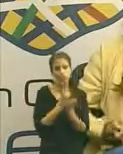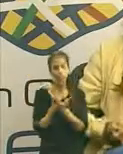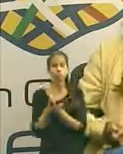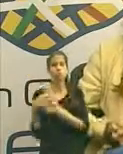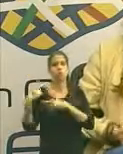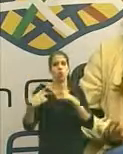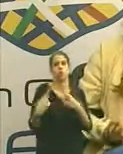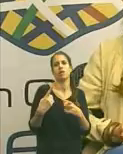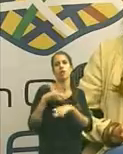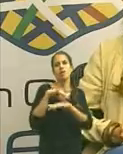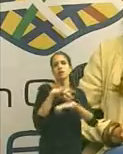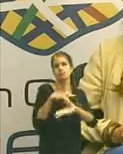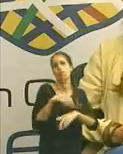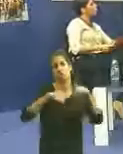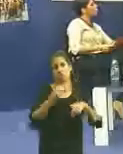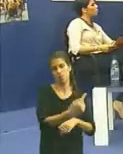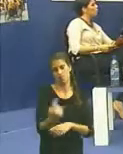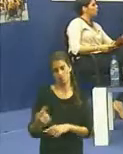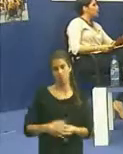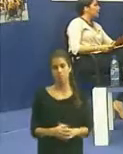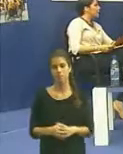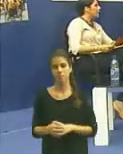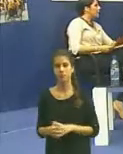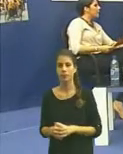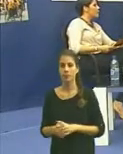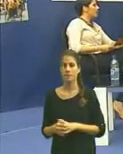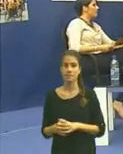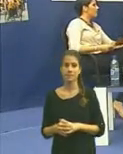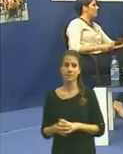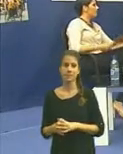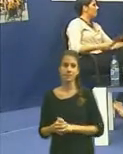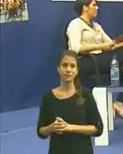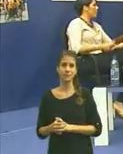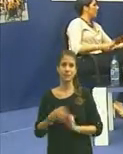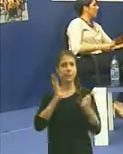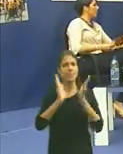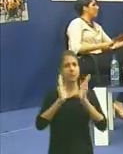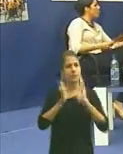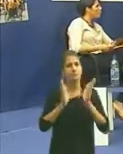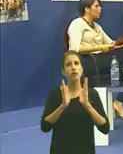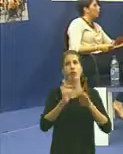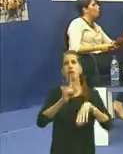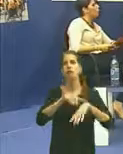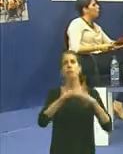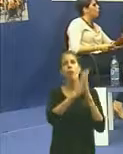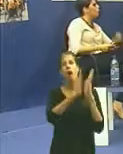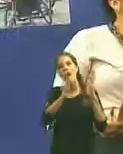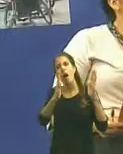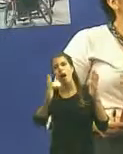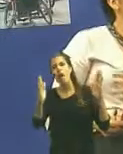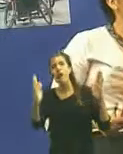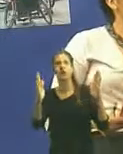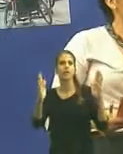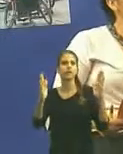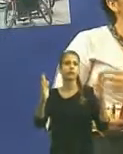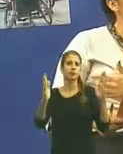día. ¿Qué tiempo de prolongación puede llegar a tener una de estas intervenciones o con algún niño?